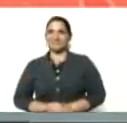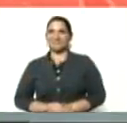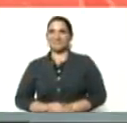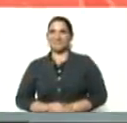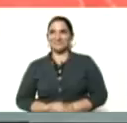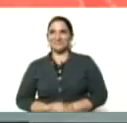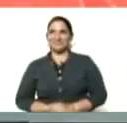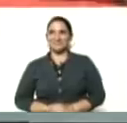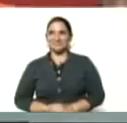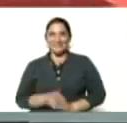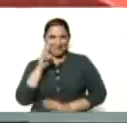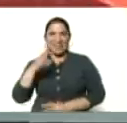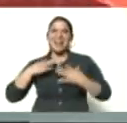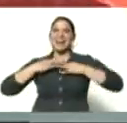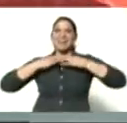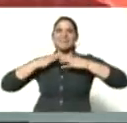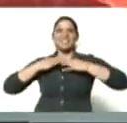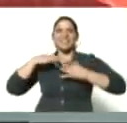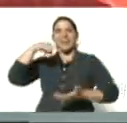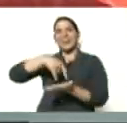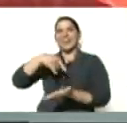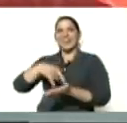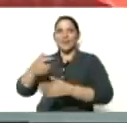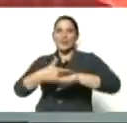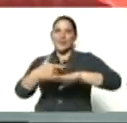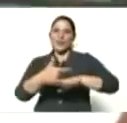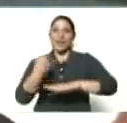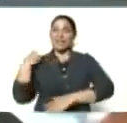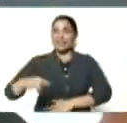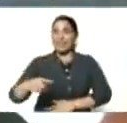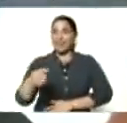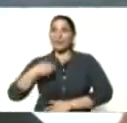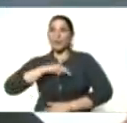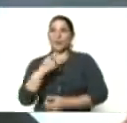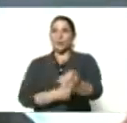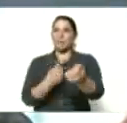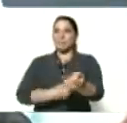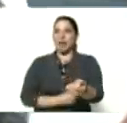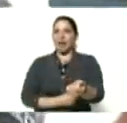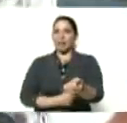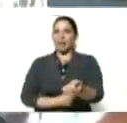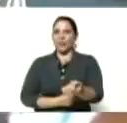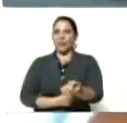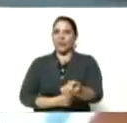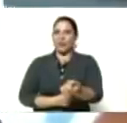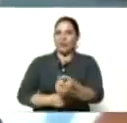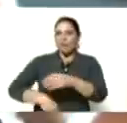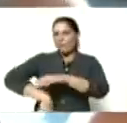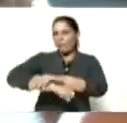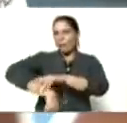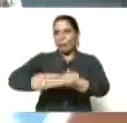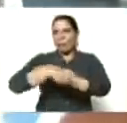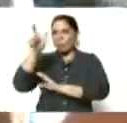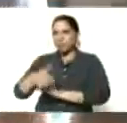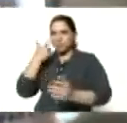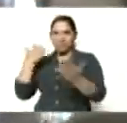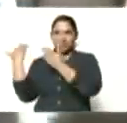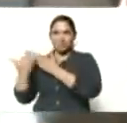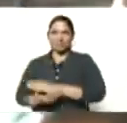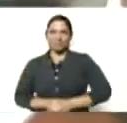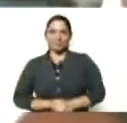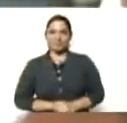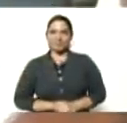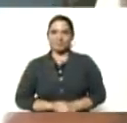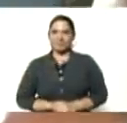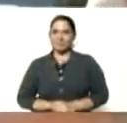Miren la camisa de la Cava, ¿vale? Tiene a nuestro hermano Diego Armando Maradona. Inolvidable, hermano.